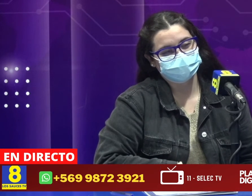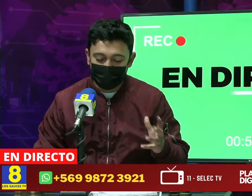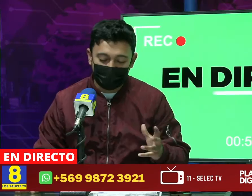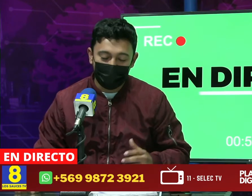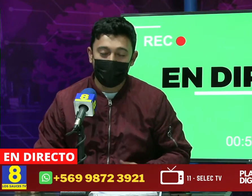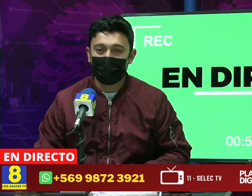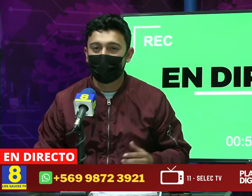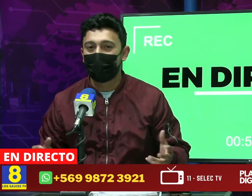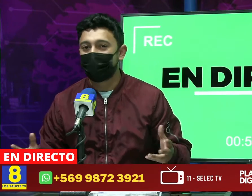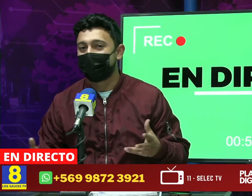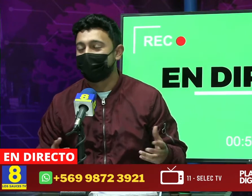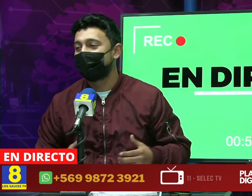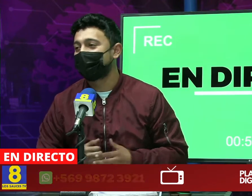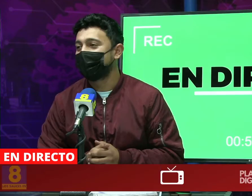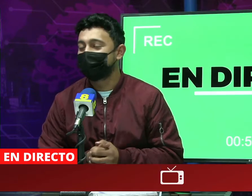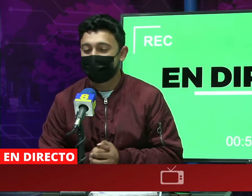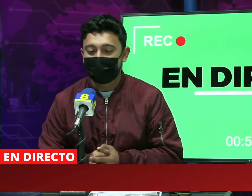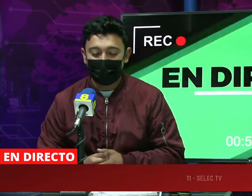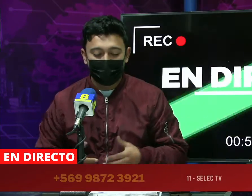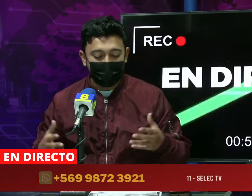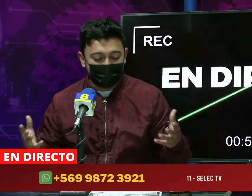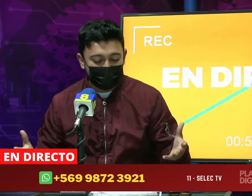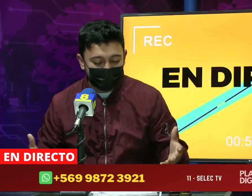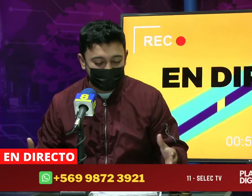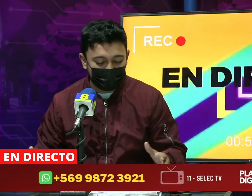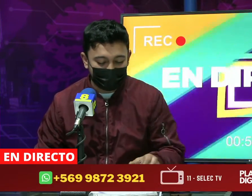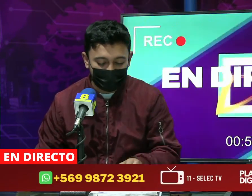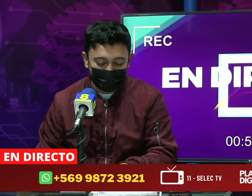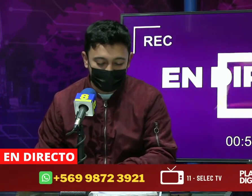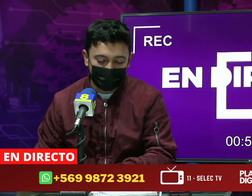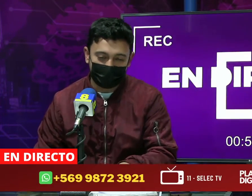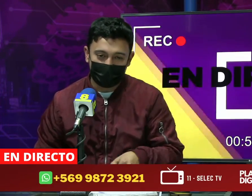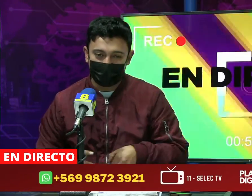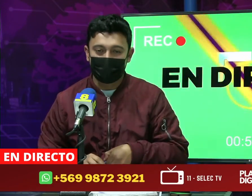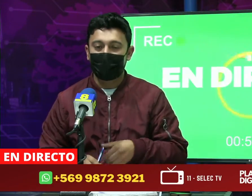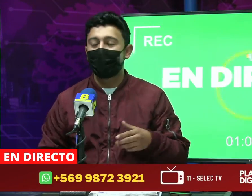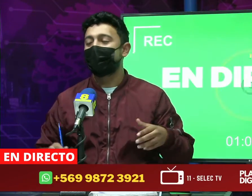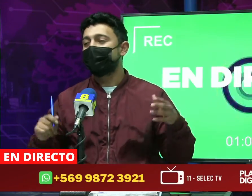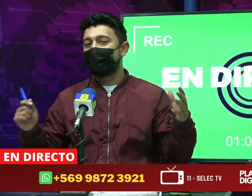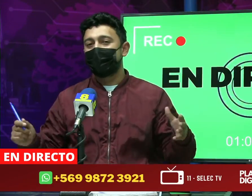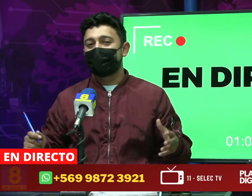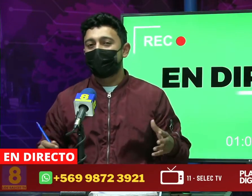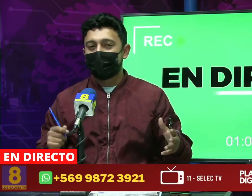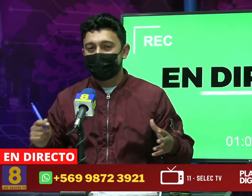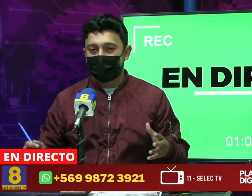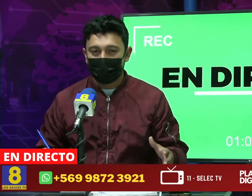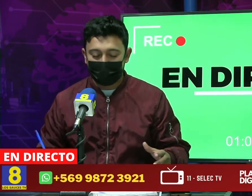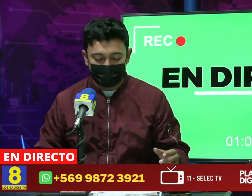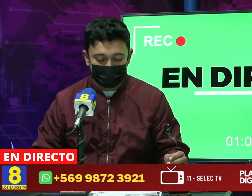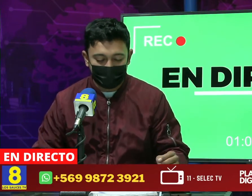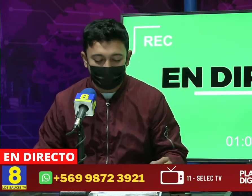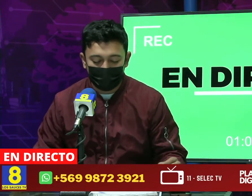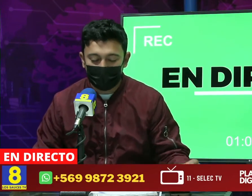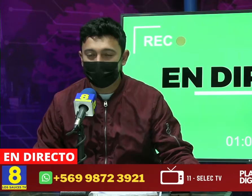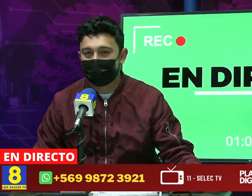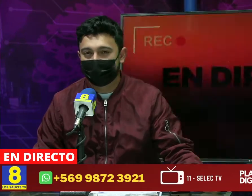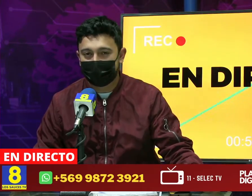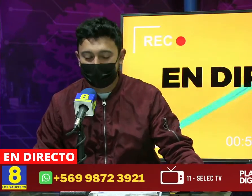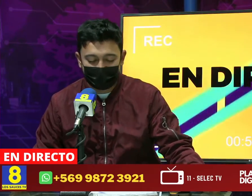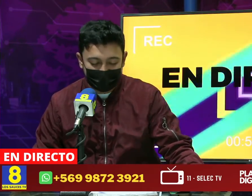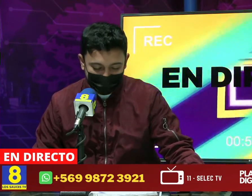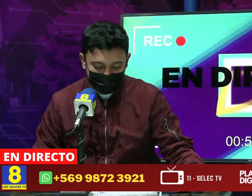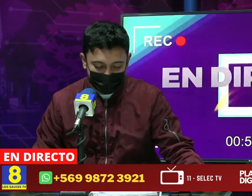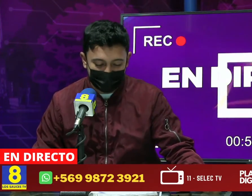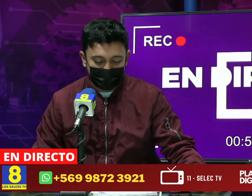gente. ¿Cuáles son las dudas más comunes que tiene la gente? Vamos a comenzar con estas preguntas para que la gente aclare todas esas inquietudes